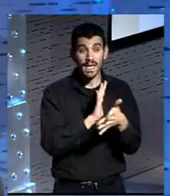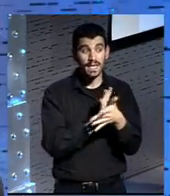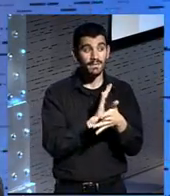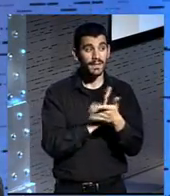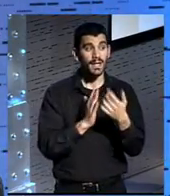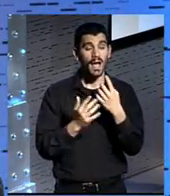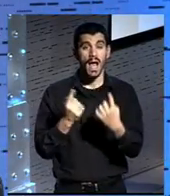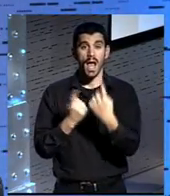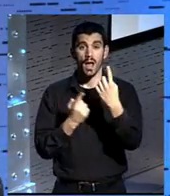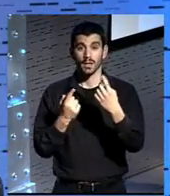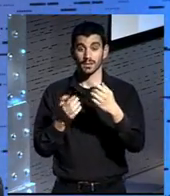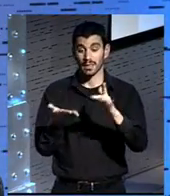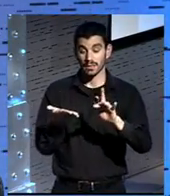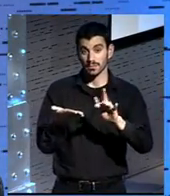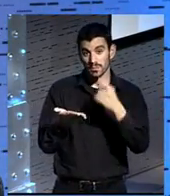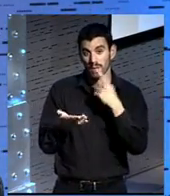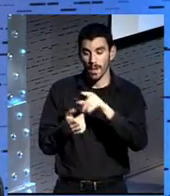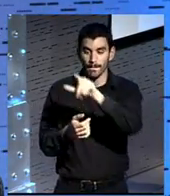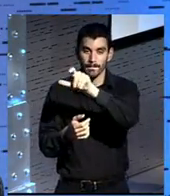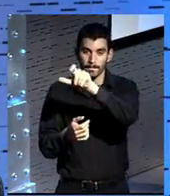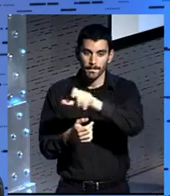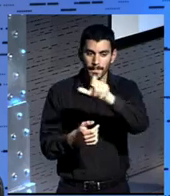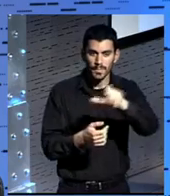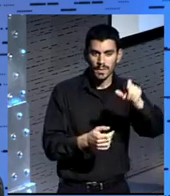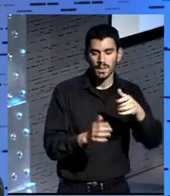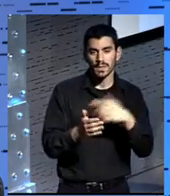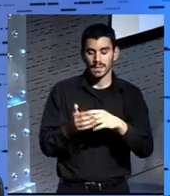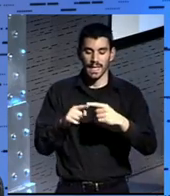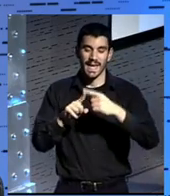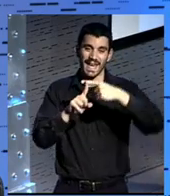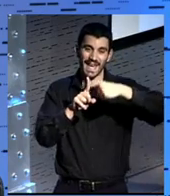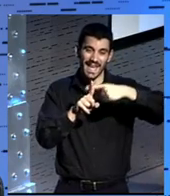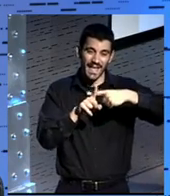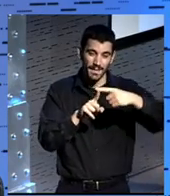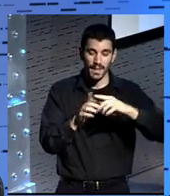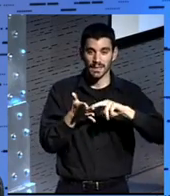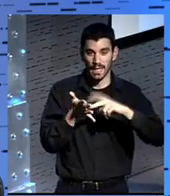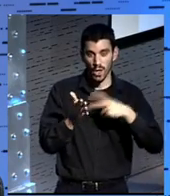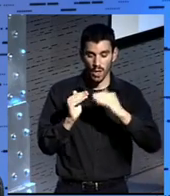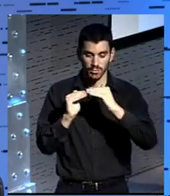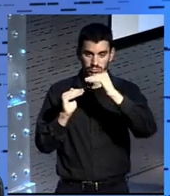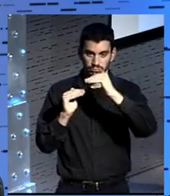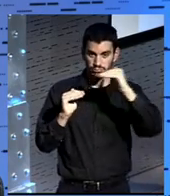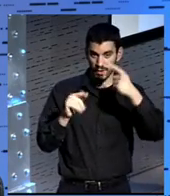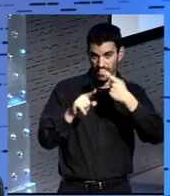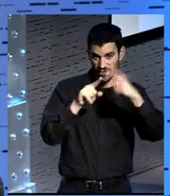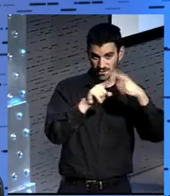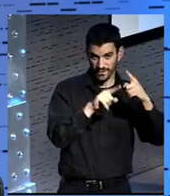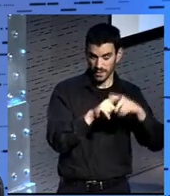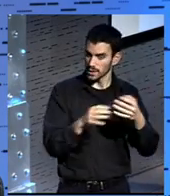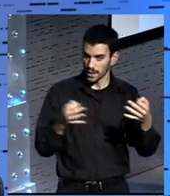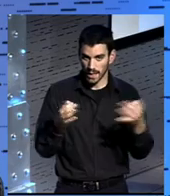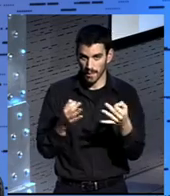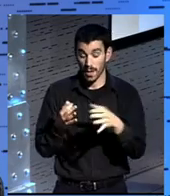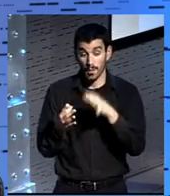partes del catálogo con determinados niveles de sofisticación no deban de existir, porque si no las cubren los bancos, las tendrán que cubrir otros